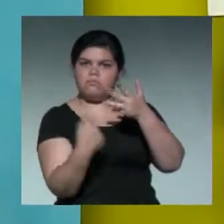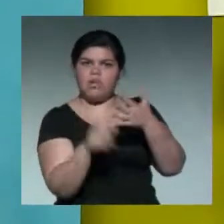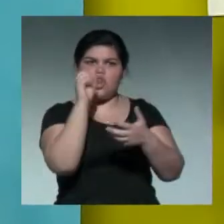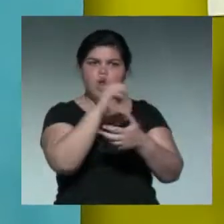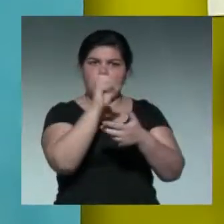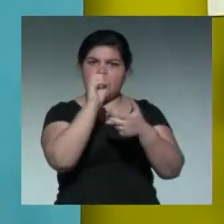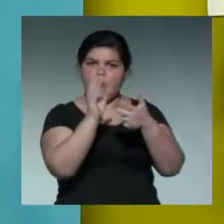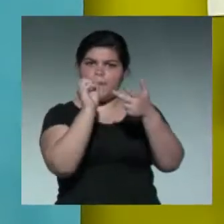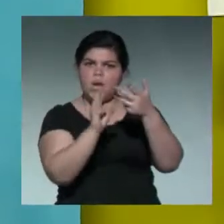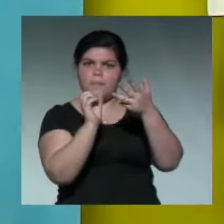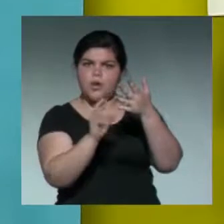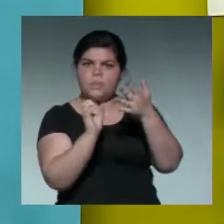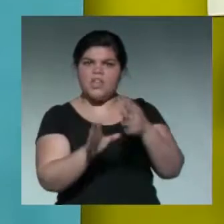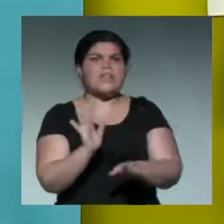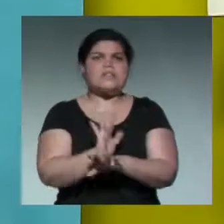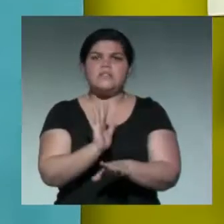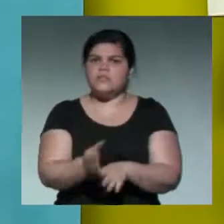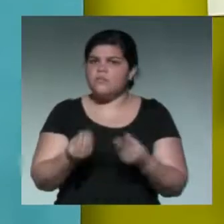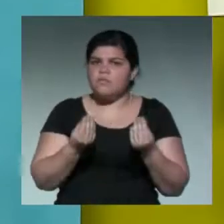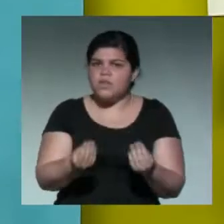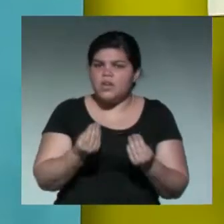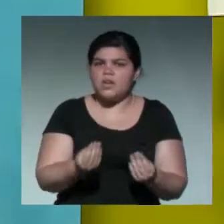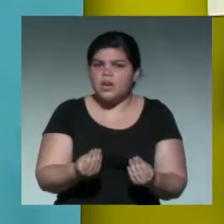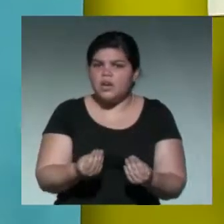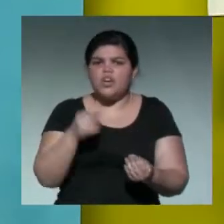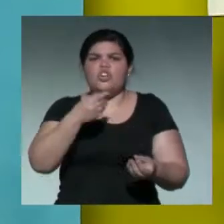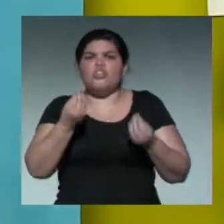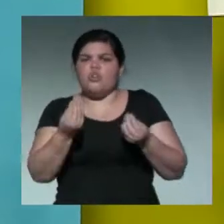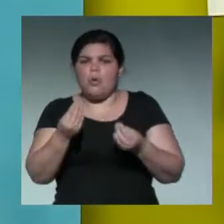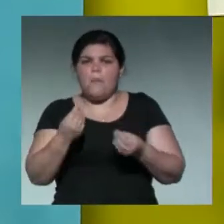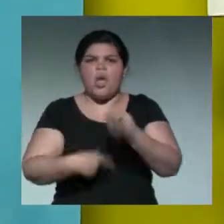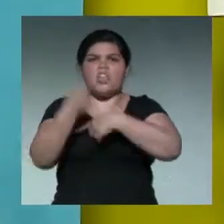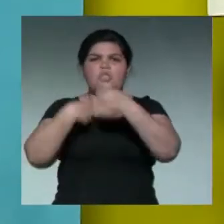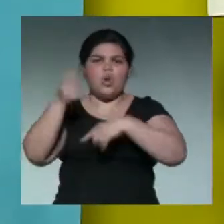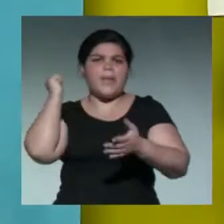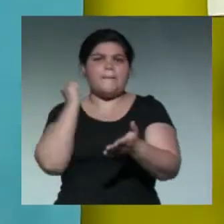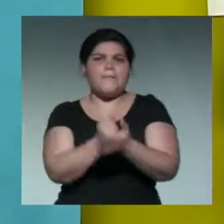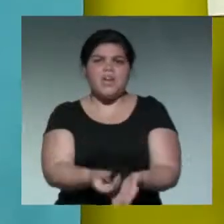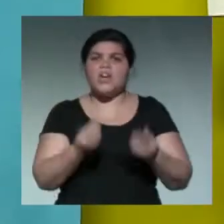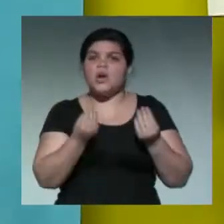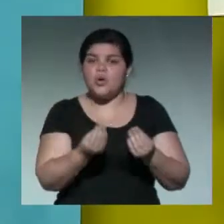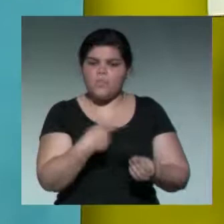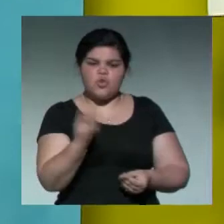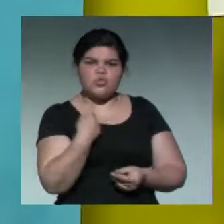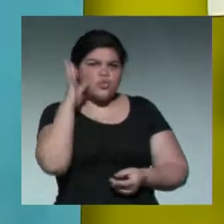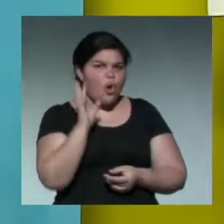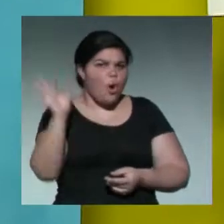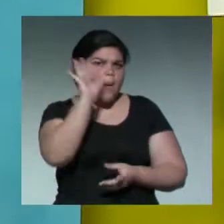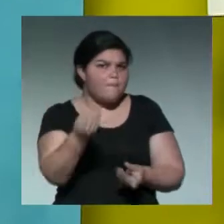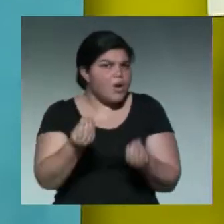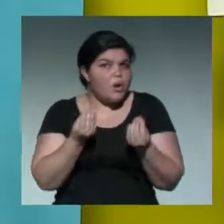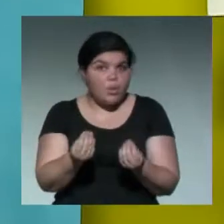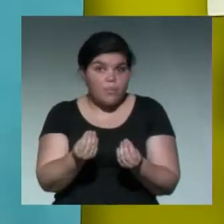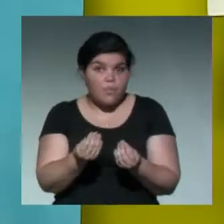¿Qué significa ese acontecimiento en la historia universal y qué significa también para nosotros? ¿Cómo lo abordamos? ¿Cómo lo miramos? Y la pregunta